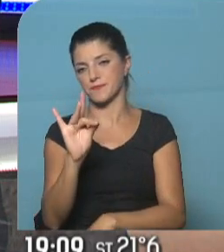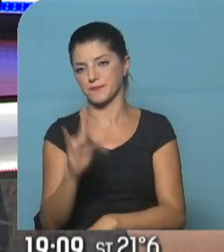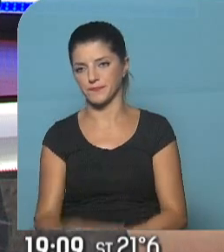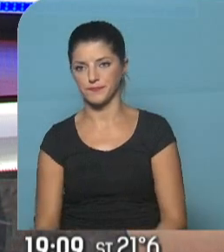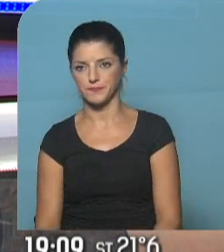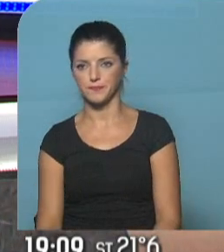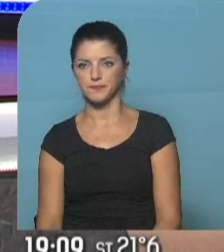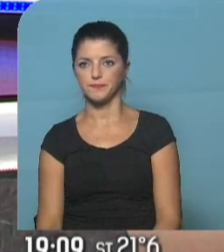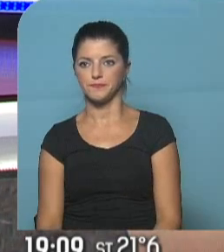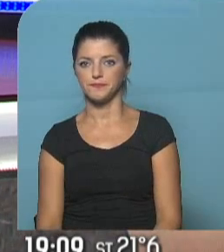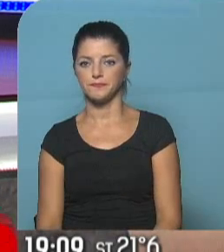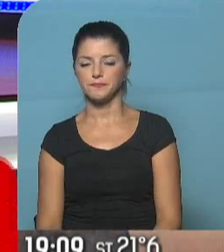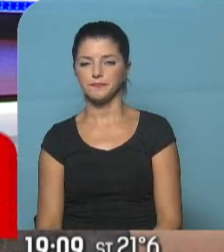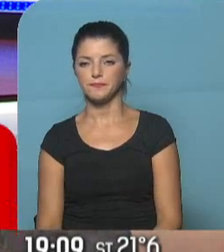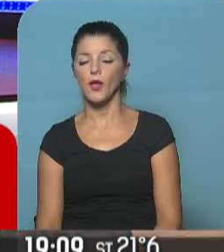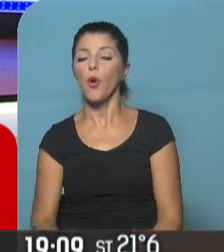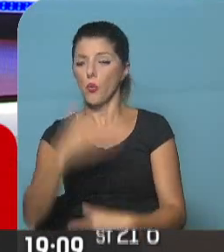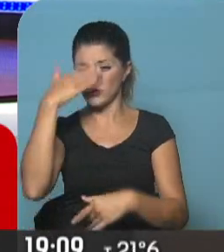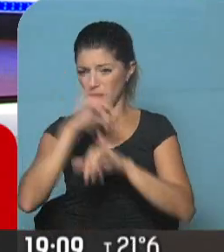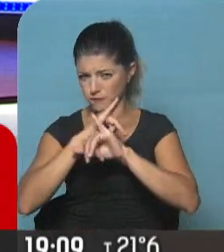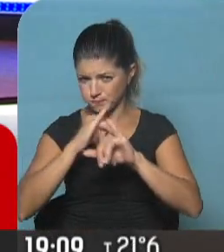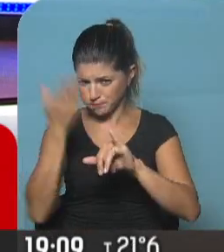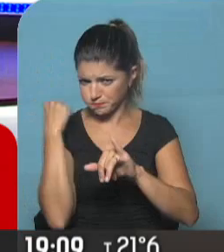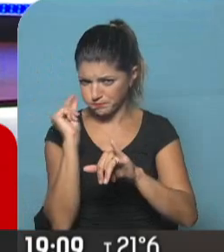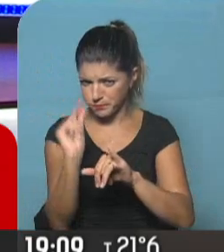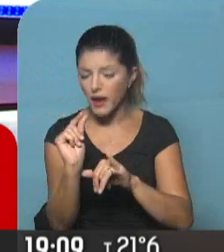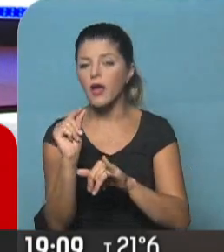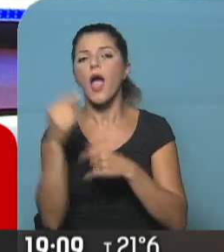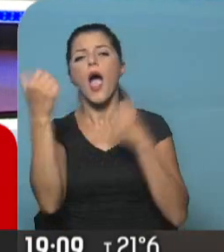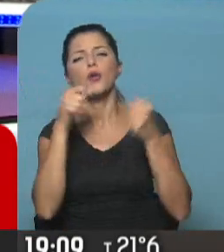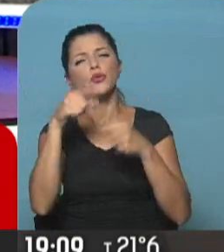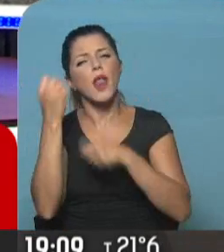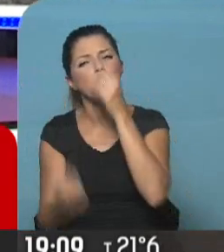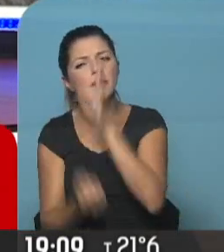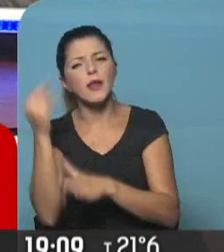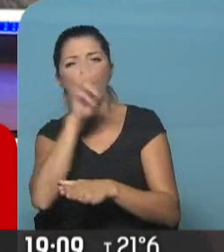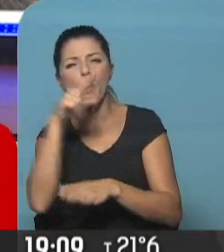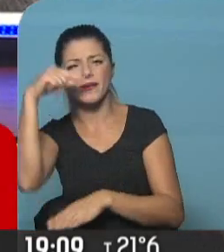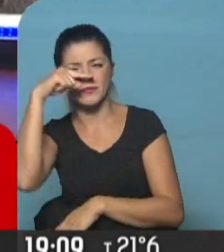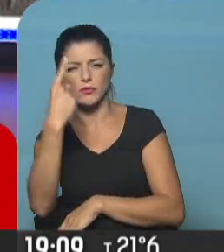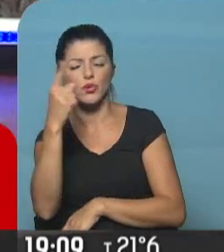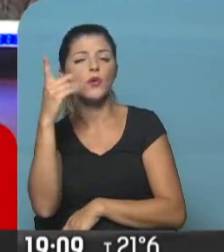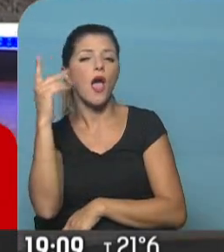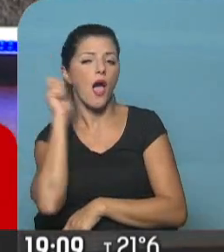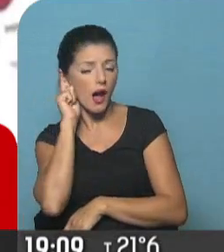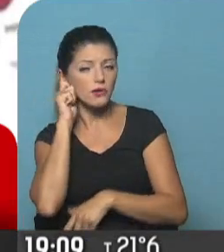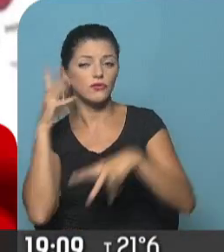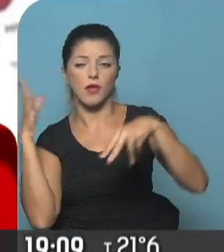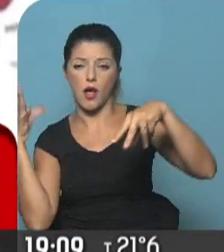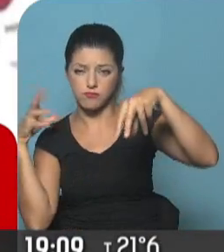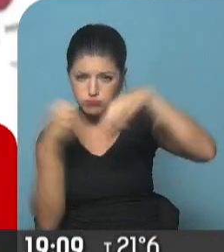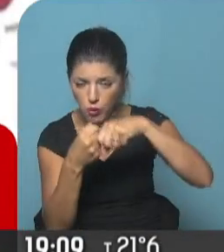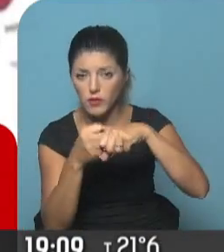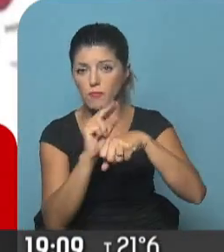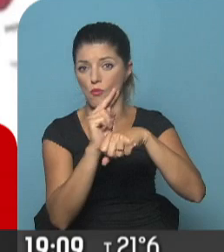Noticia de último momento. Encontraron el auto que atropelló y mató hoy a la mañana a una señora de 71 años y que dejó gravemente herido a su